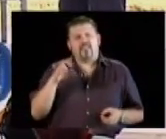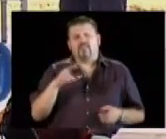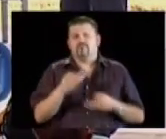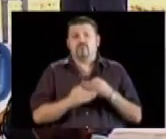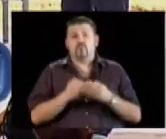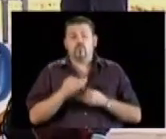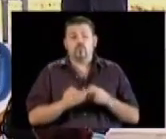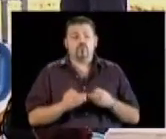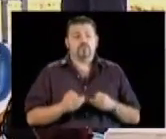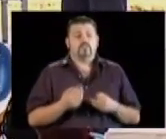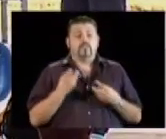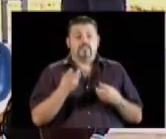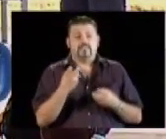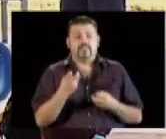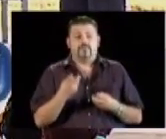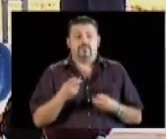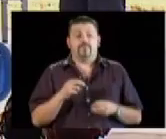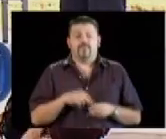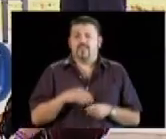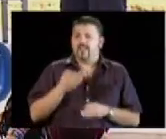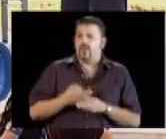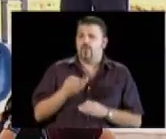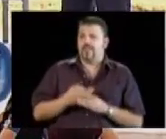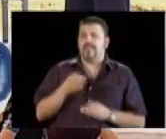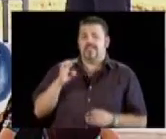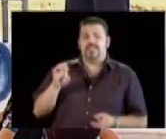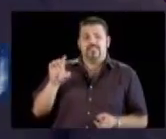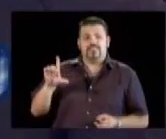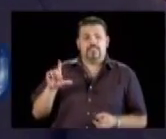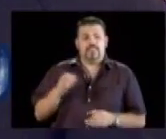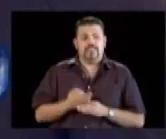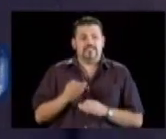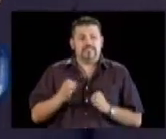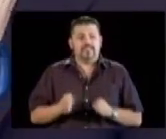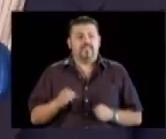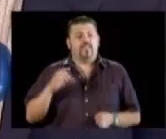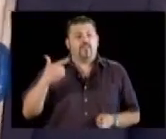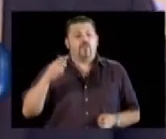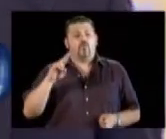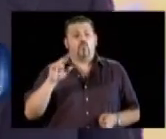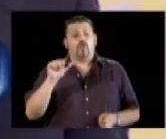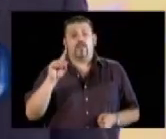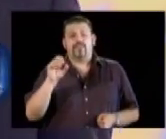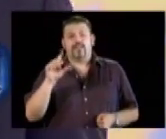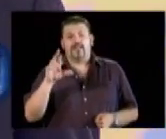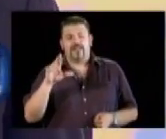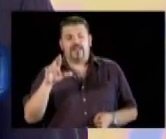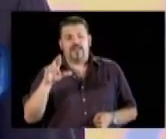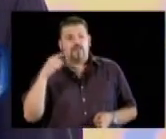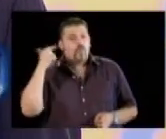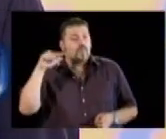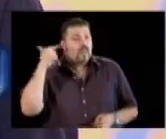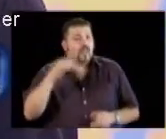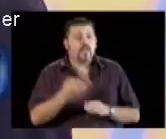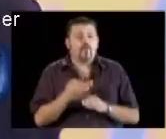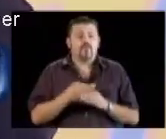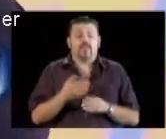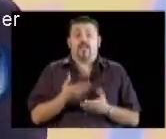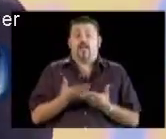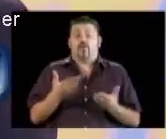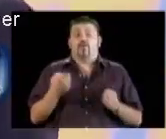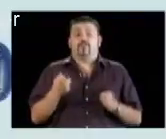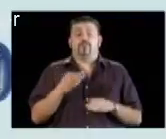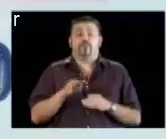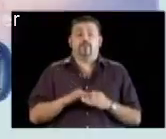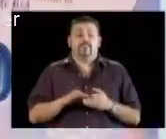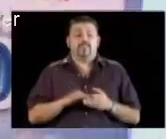Ruiz. Elda, ¿dónde está? ¿En Guadalajara? Él está en Guadalajara en este momento. Bueno, saludos a Elda, estar viendo esto. Saludos, mi reina, y ya estoy más cerca.